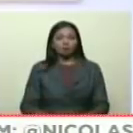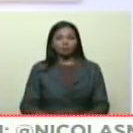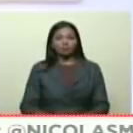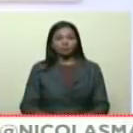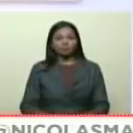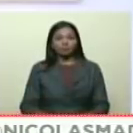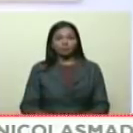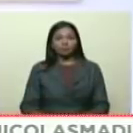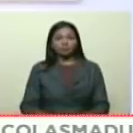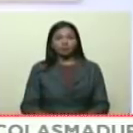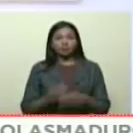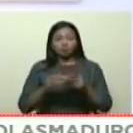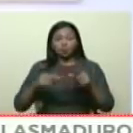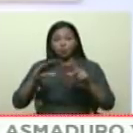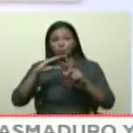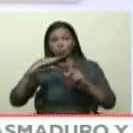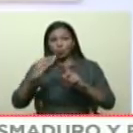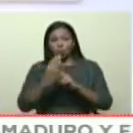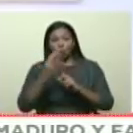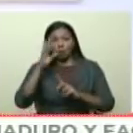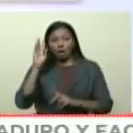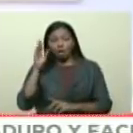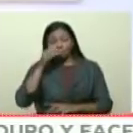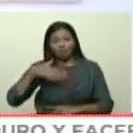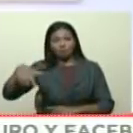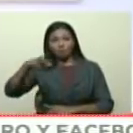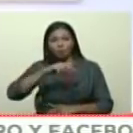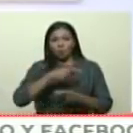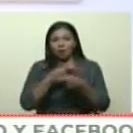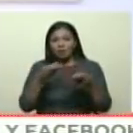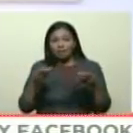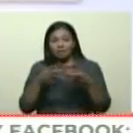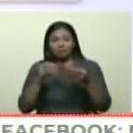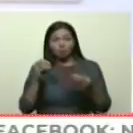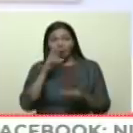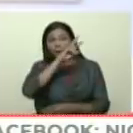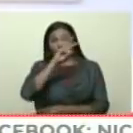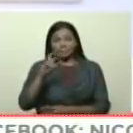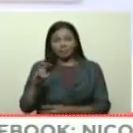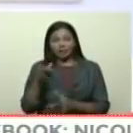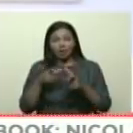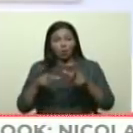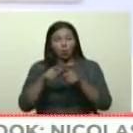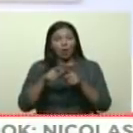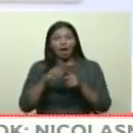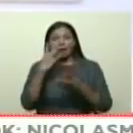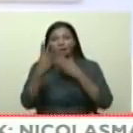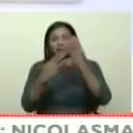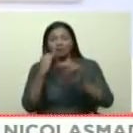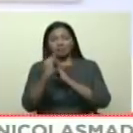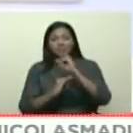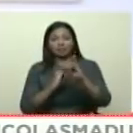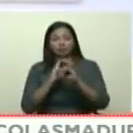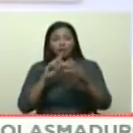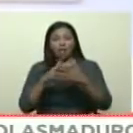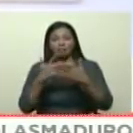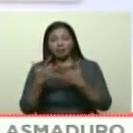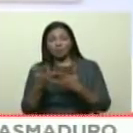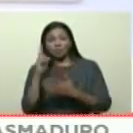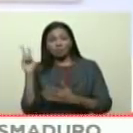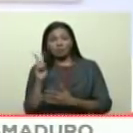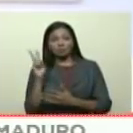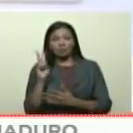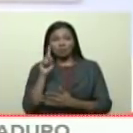en todo el sector de la cultura, en el pueblo en general, que llega a Valera, la Feria Internacional del Libro de